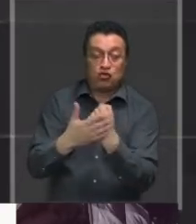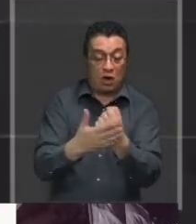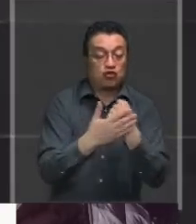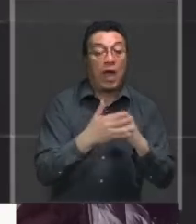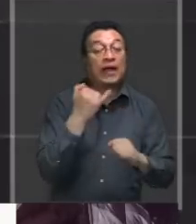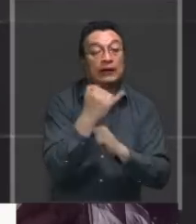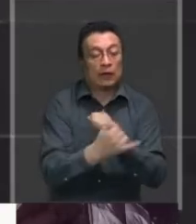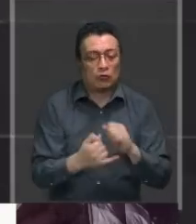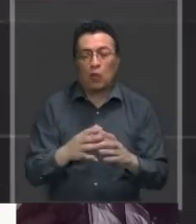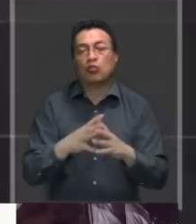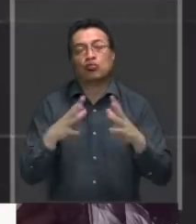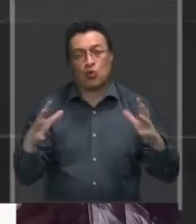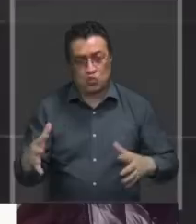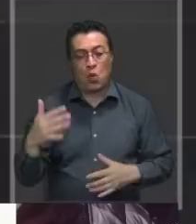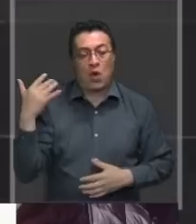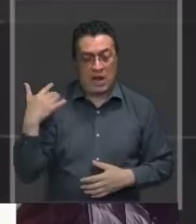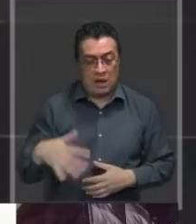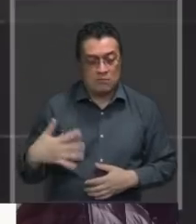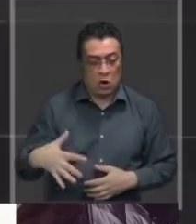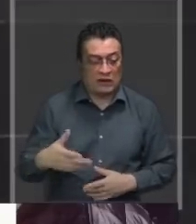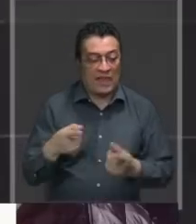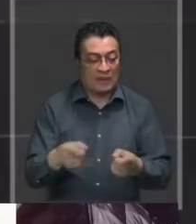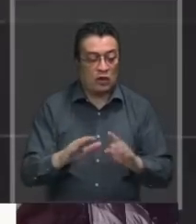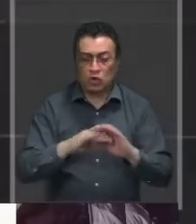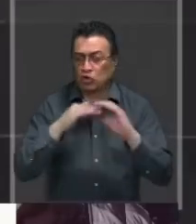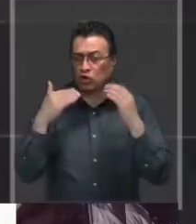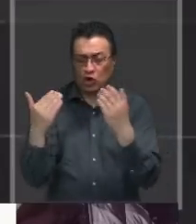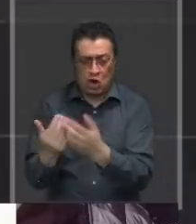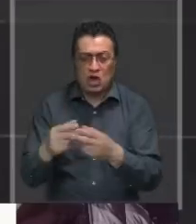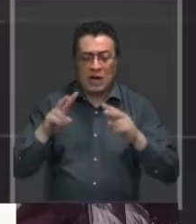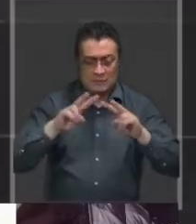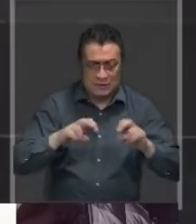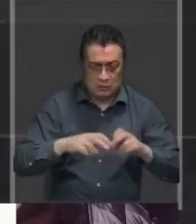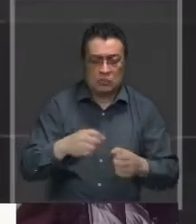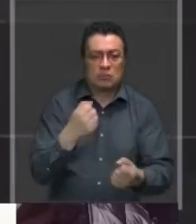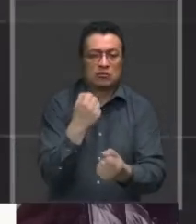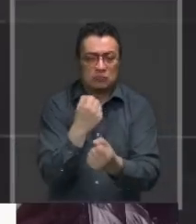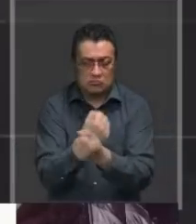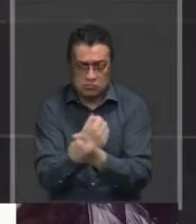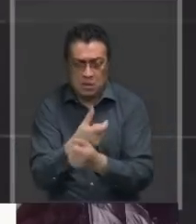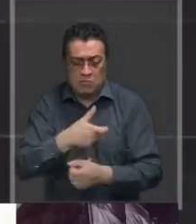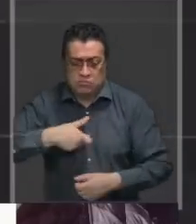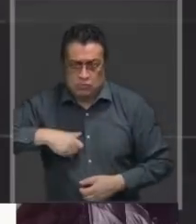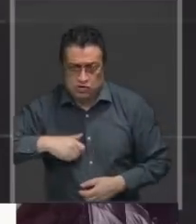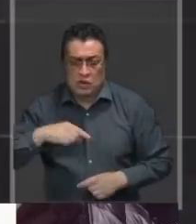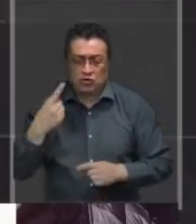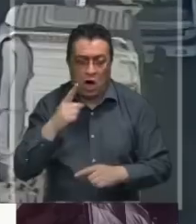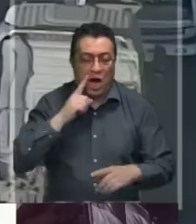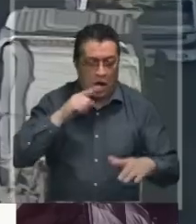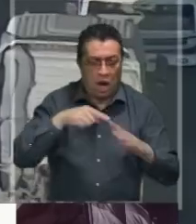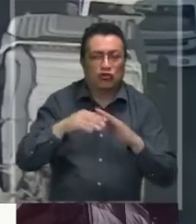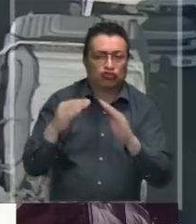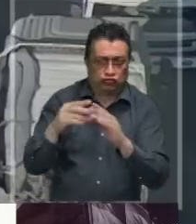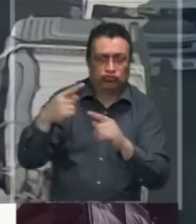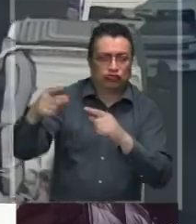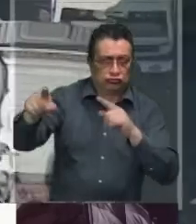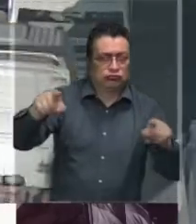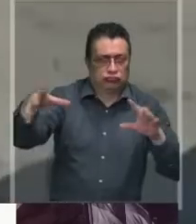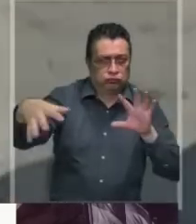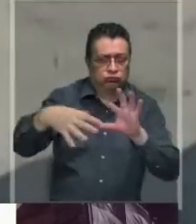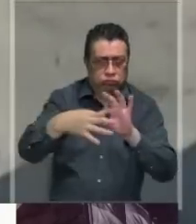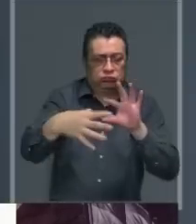parte fundamental de todo este tipo de investigaciones policiales en la cual se encuentran involucrados varios territorios.